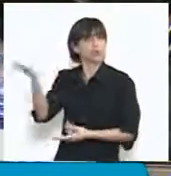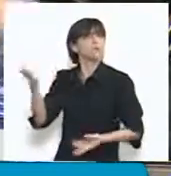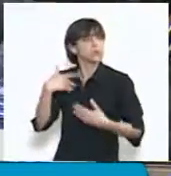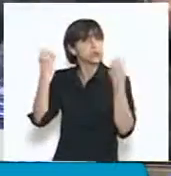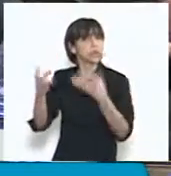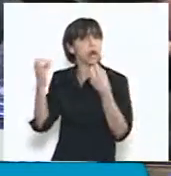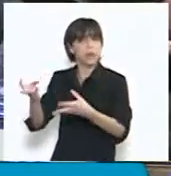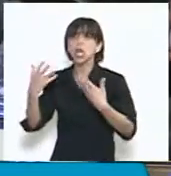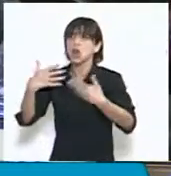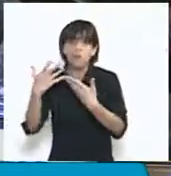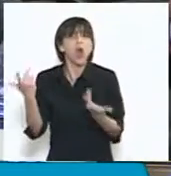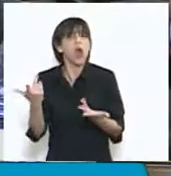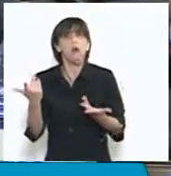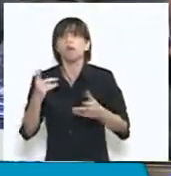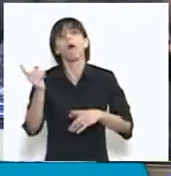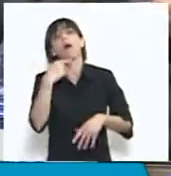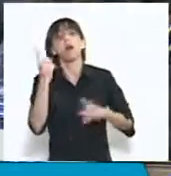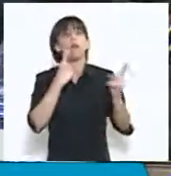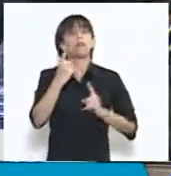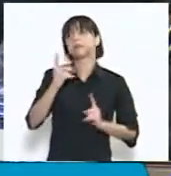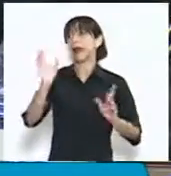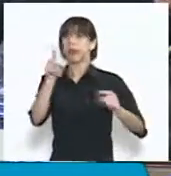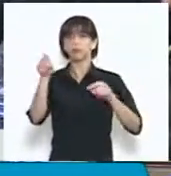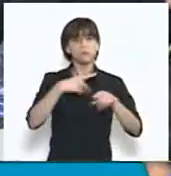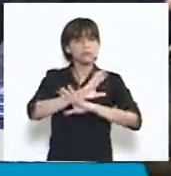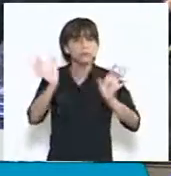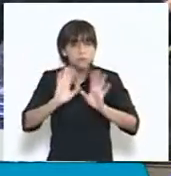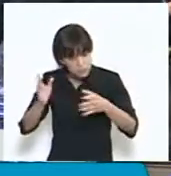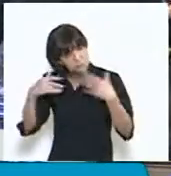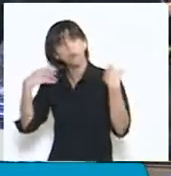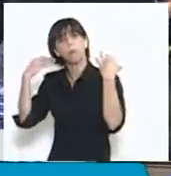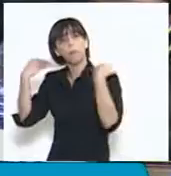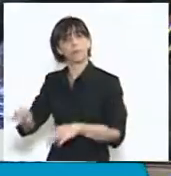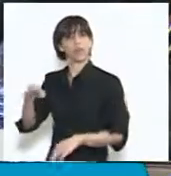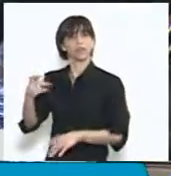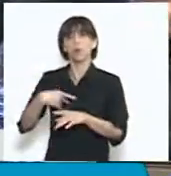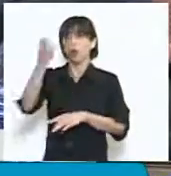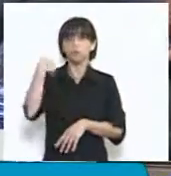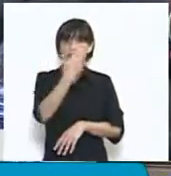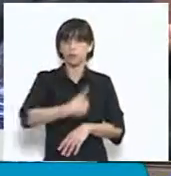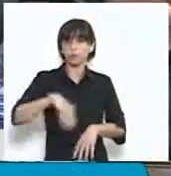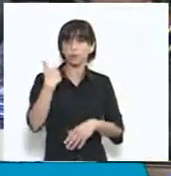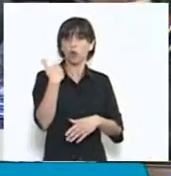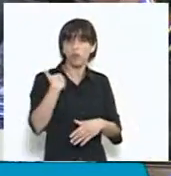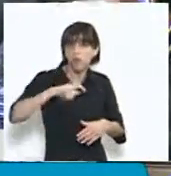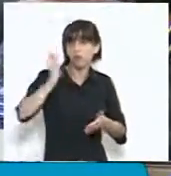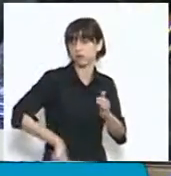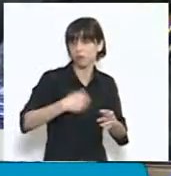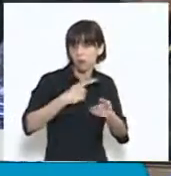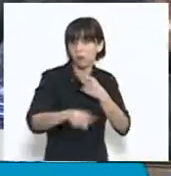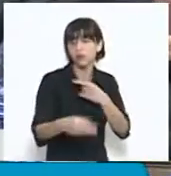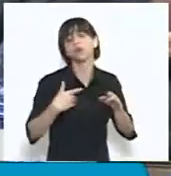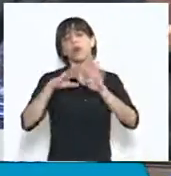Y hubiese sido un buen gesto que la presidenta lo hubiese tomado cuando firmó el decreto. Y después vino Aldo Neri